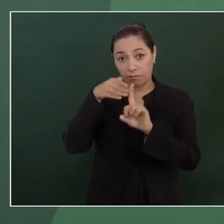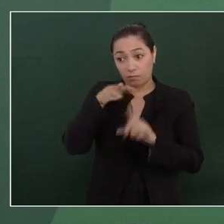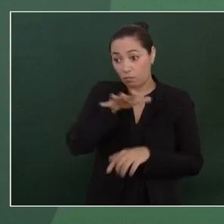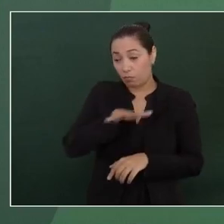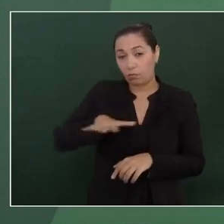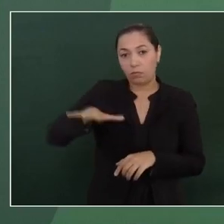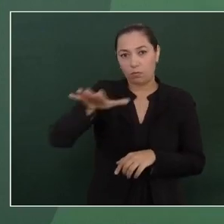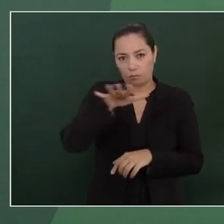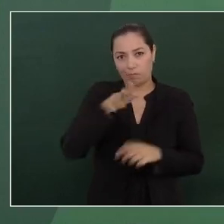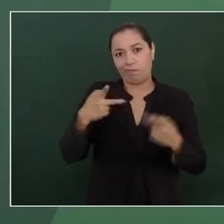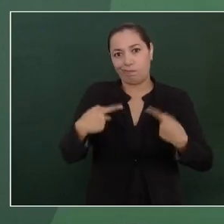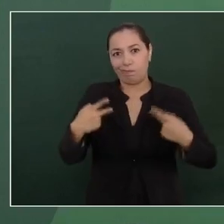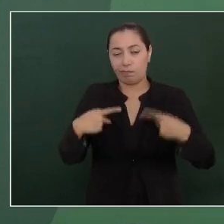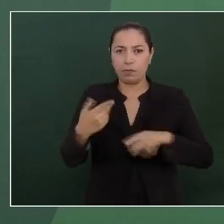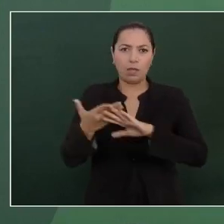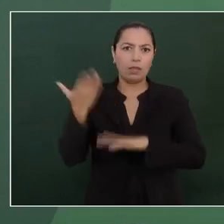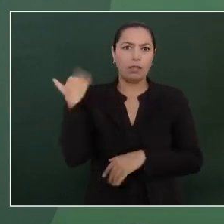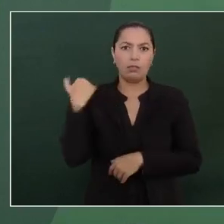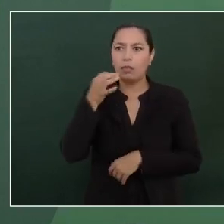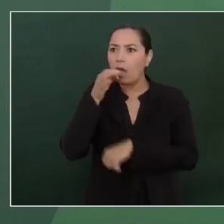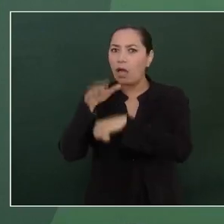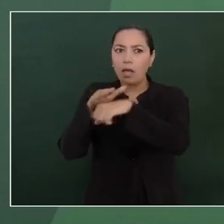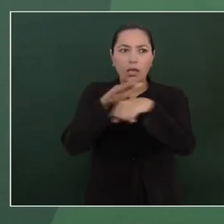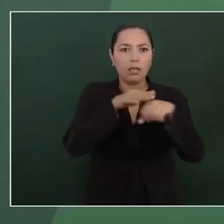Antes no se informaba,